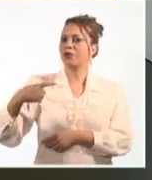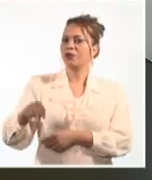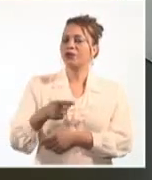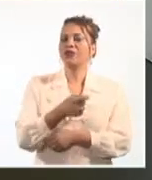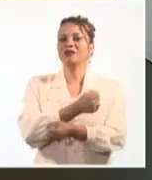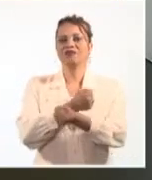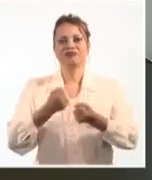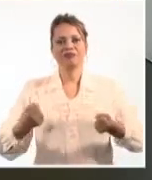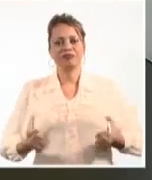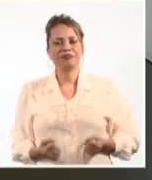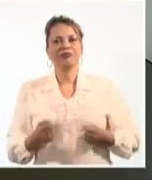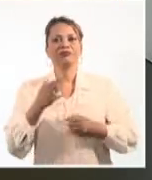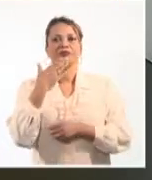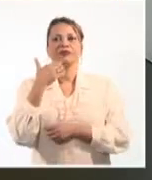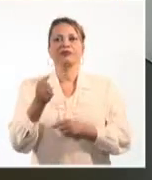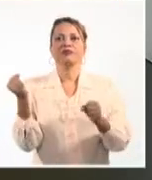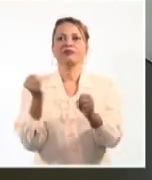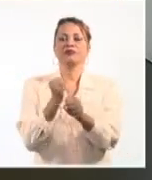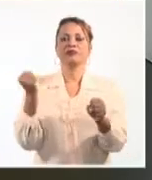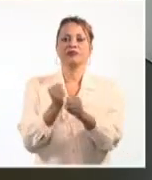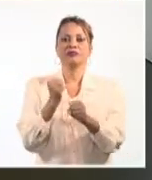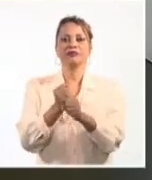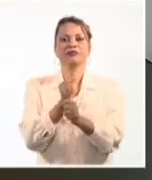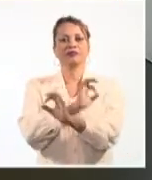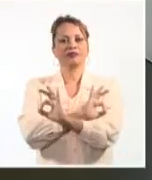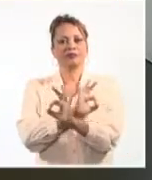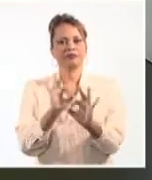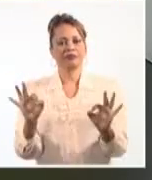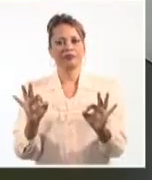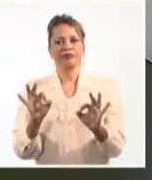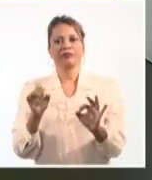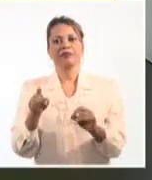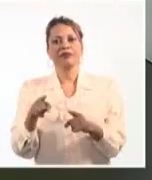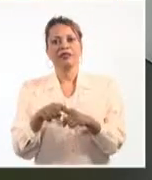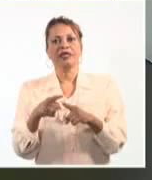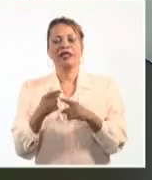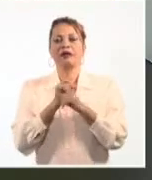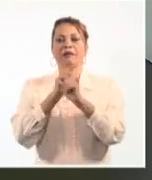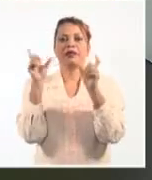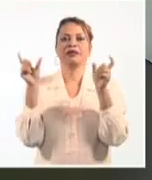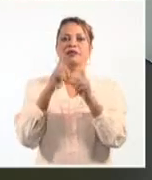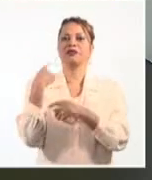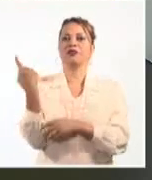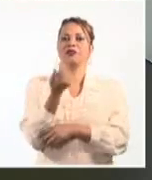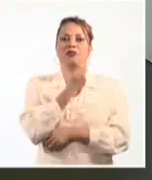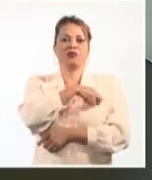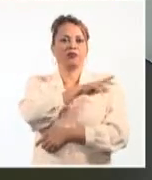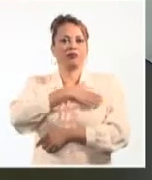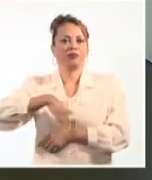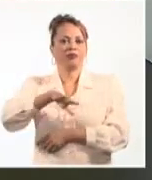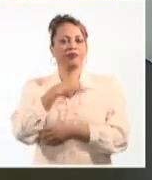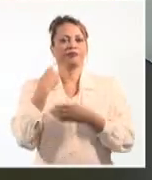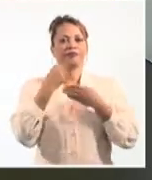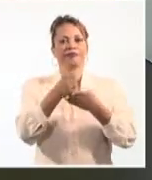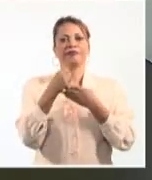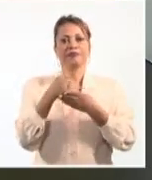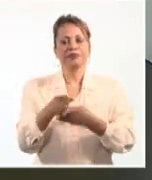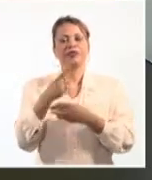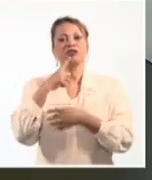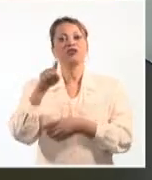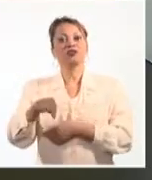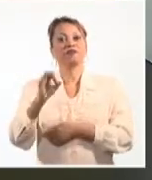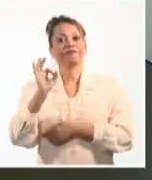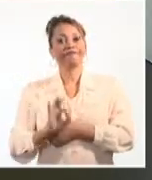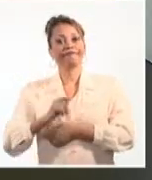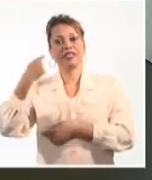en sostener una labor altamente especializada que concita la admiración de nuestro pueblo. Su contribución ha sido decisiva para